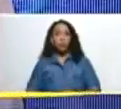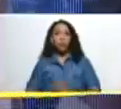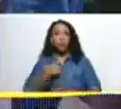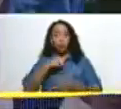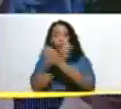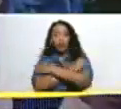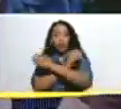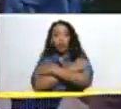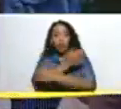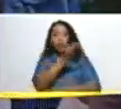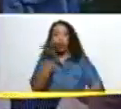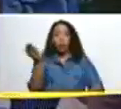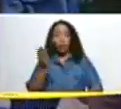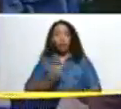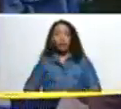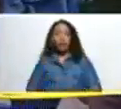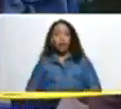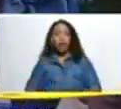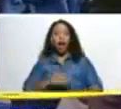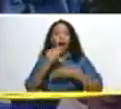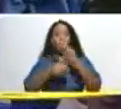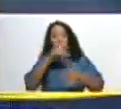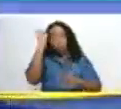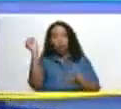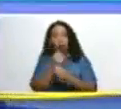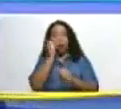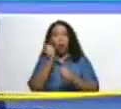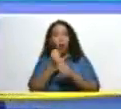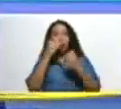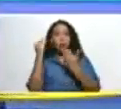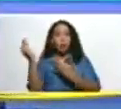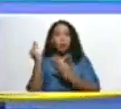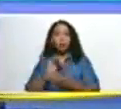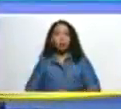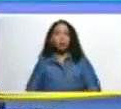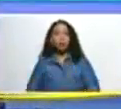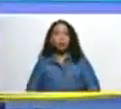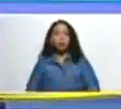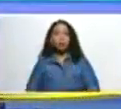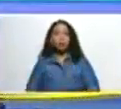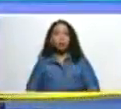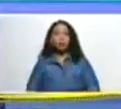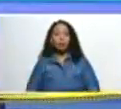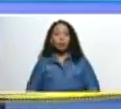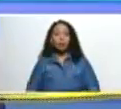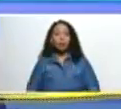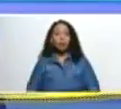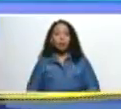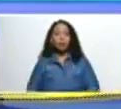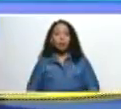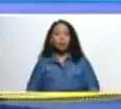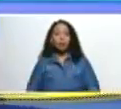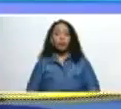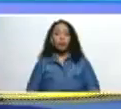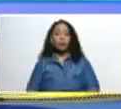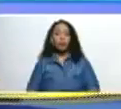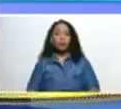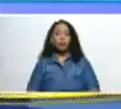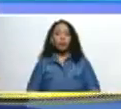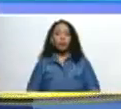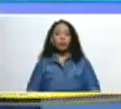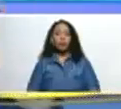que ustedes hagan toda esta labor, pero además los felicito porque tengan estas estadísticas